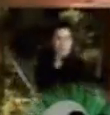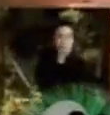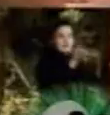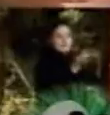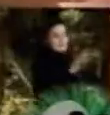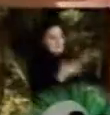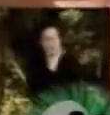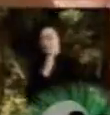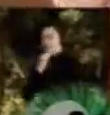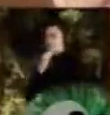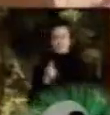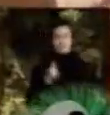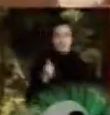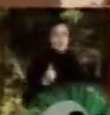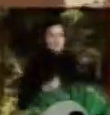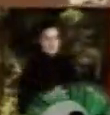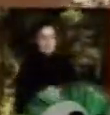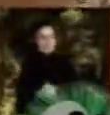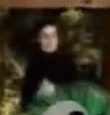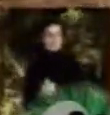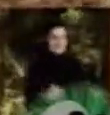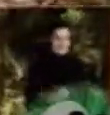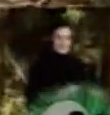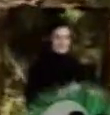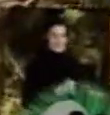muy lindo poder fundar